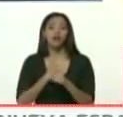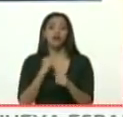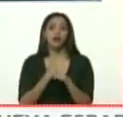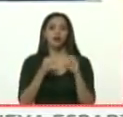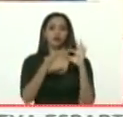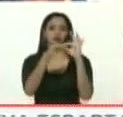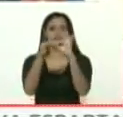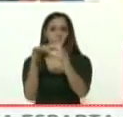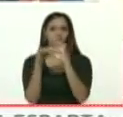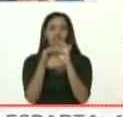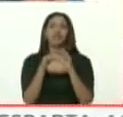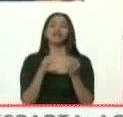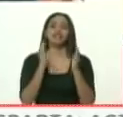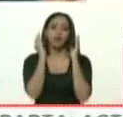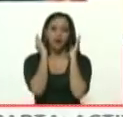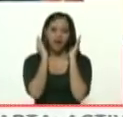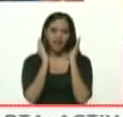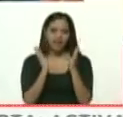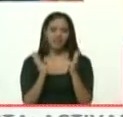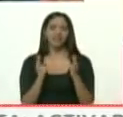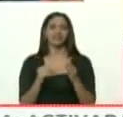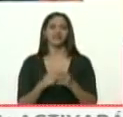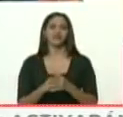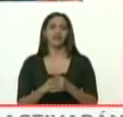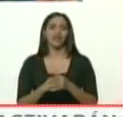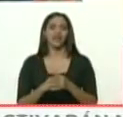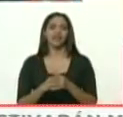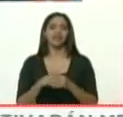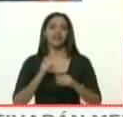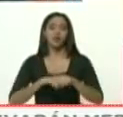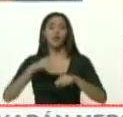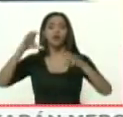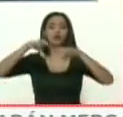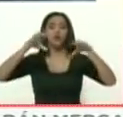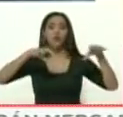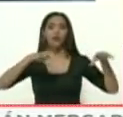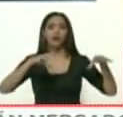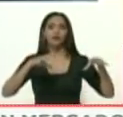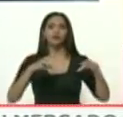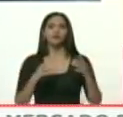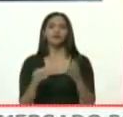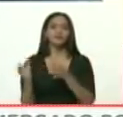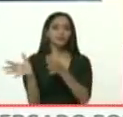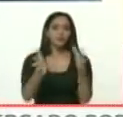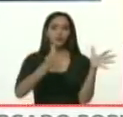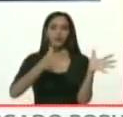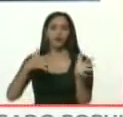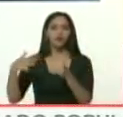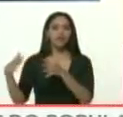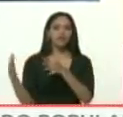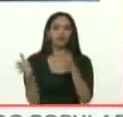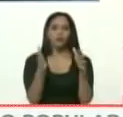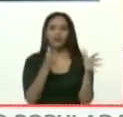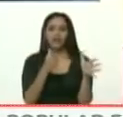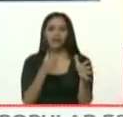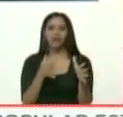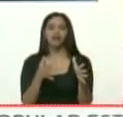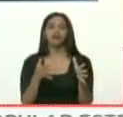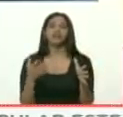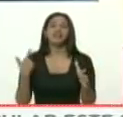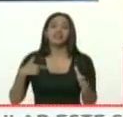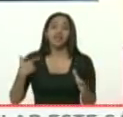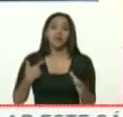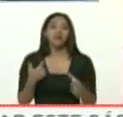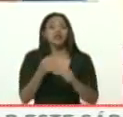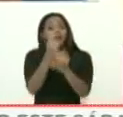mancomunado. Y estamos atendiendo esta etapa lluviosa de las ondas tropicales que llevamos, y que